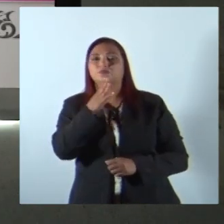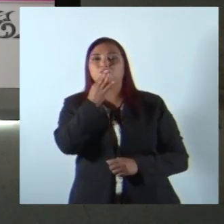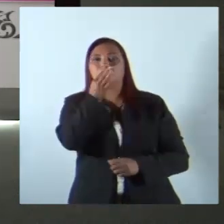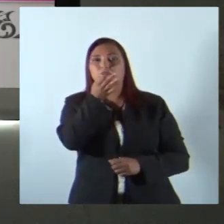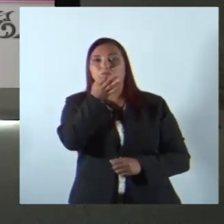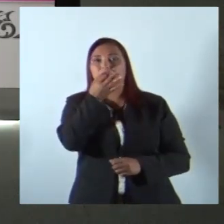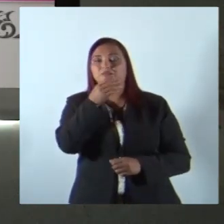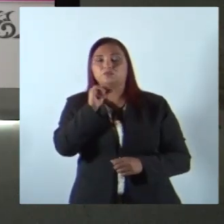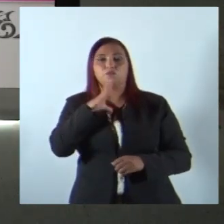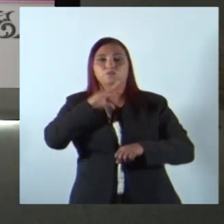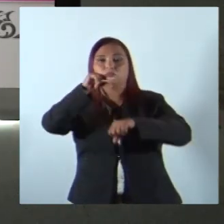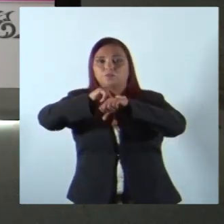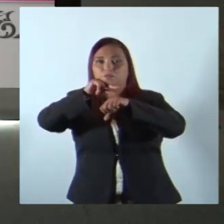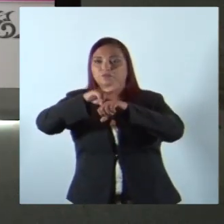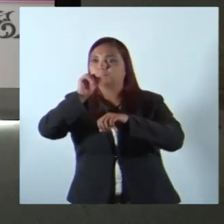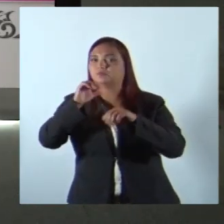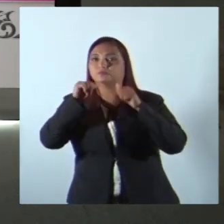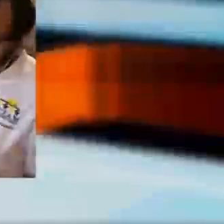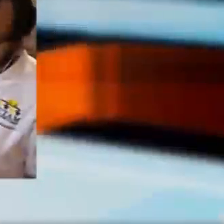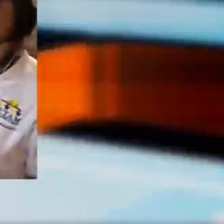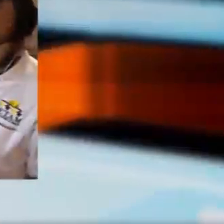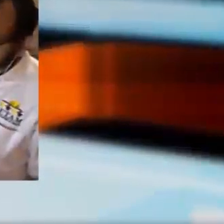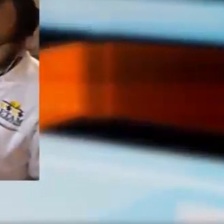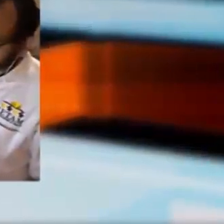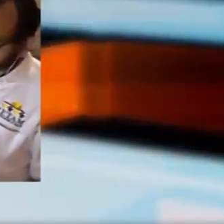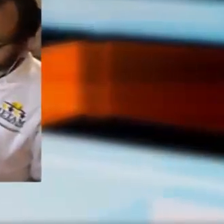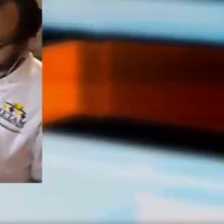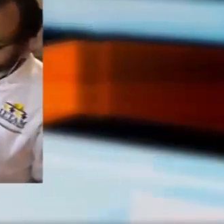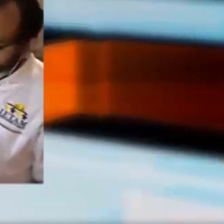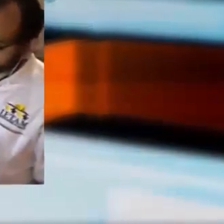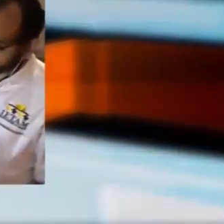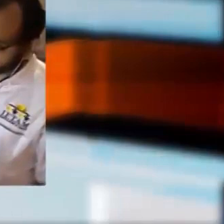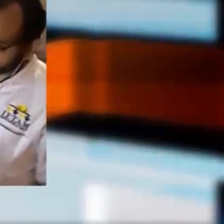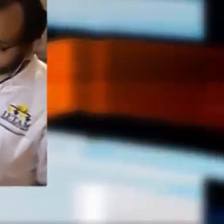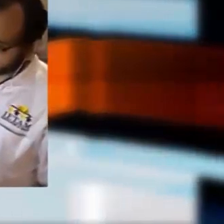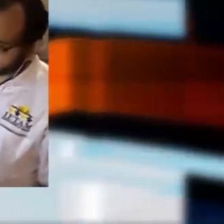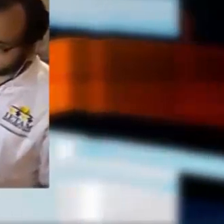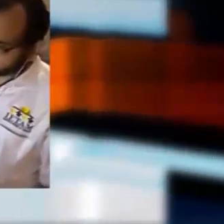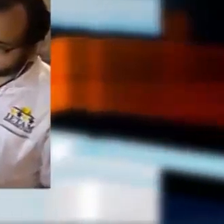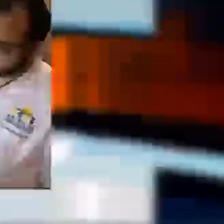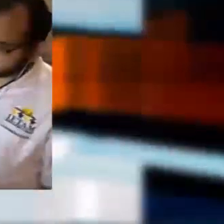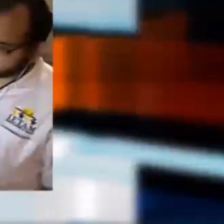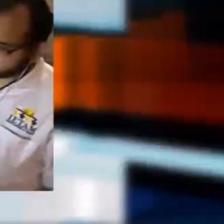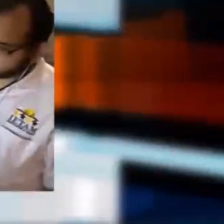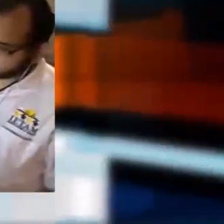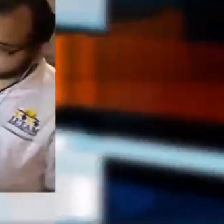infraestructura y nuestra gente paraguay informa christopher moore